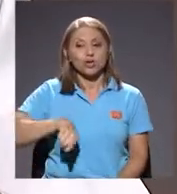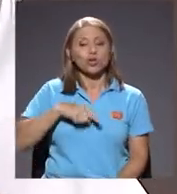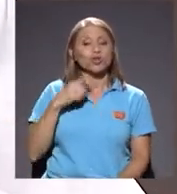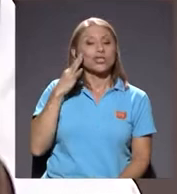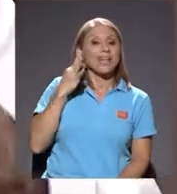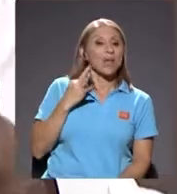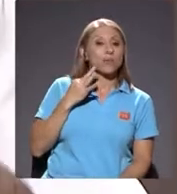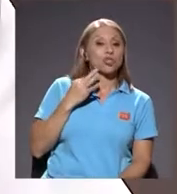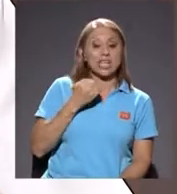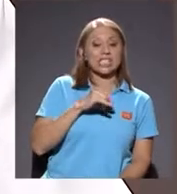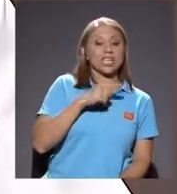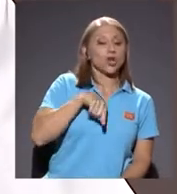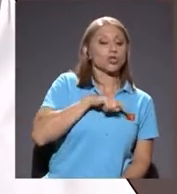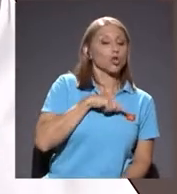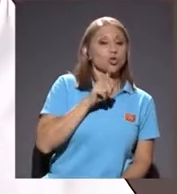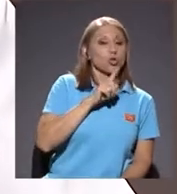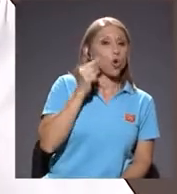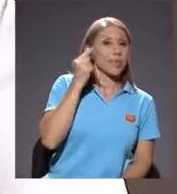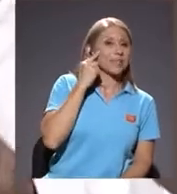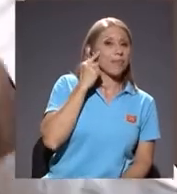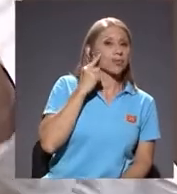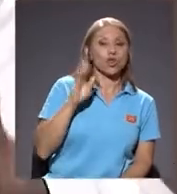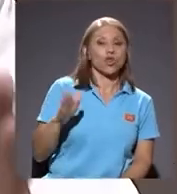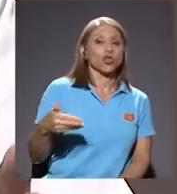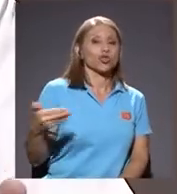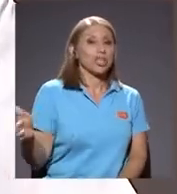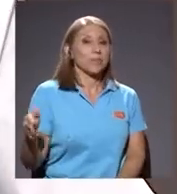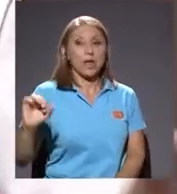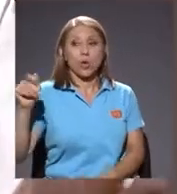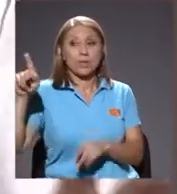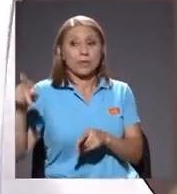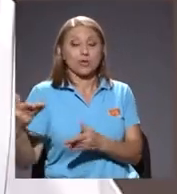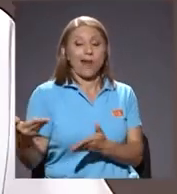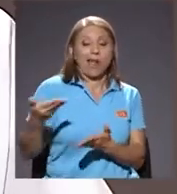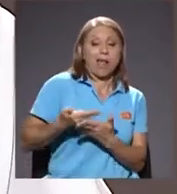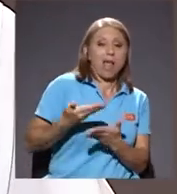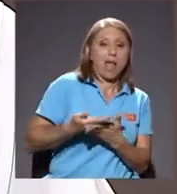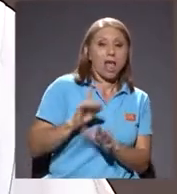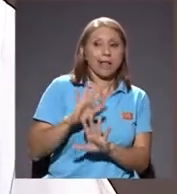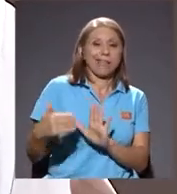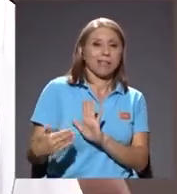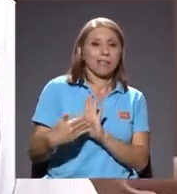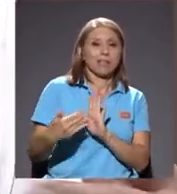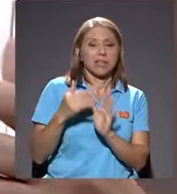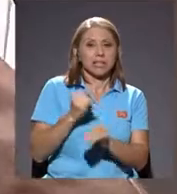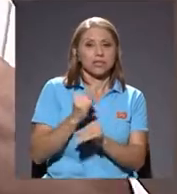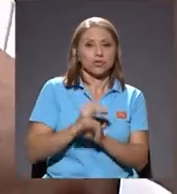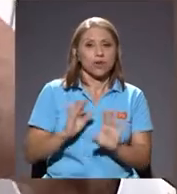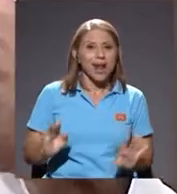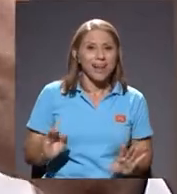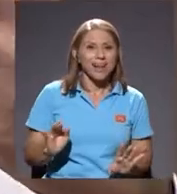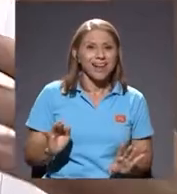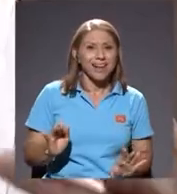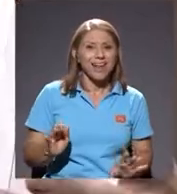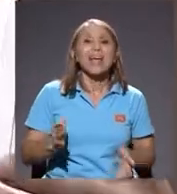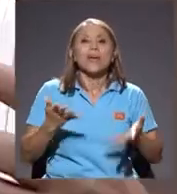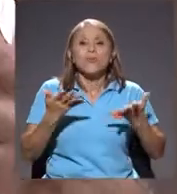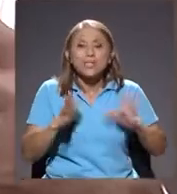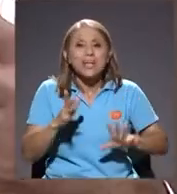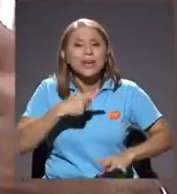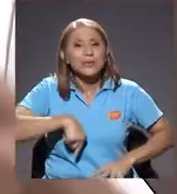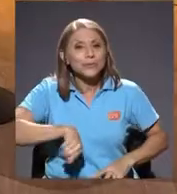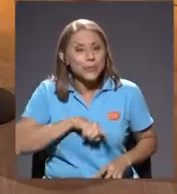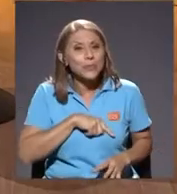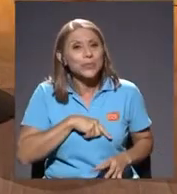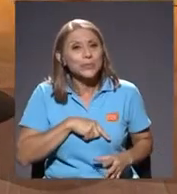y cualquier otro que venga de afuera viene a atentar contra la estabilidad institucional como que nos estamos dando tiempo